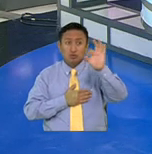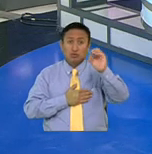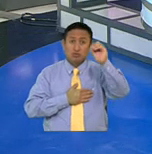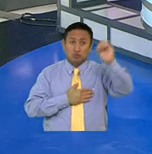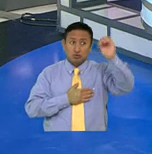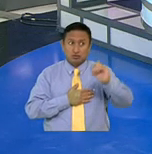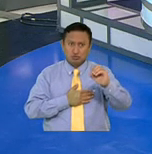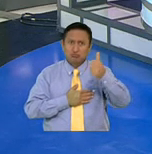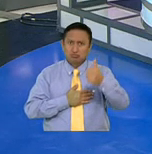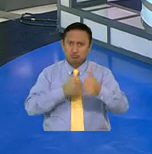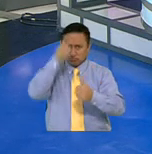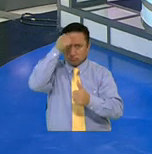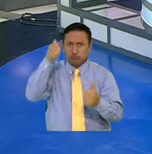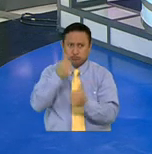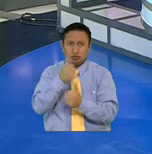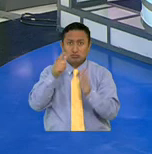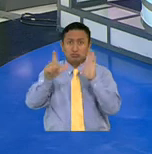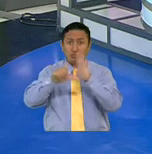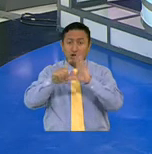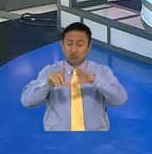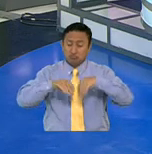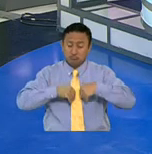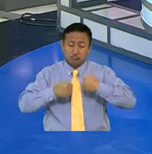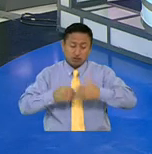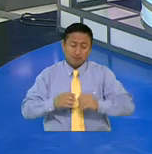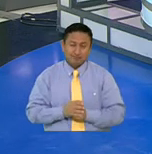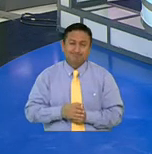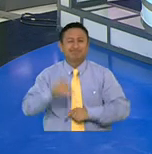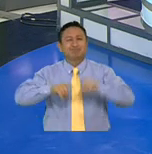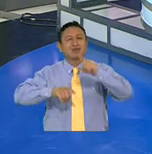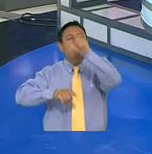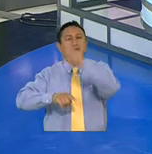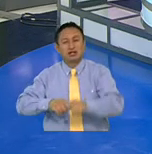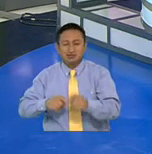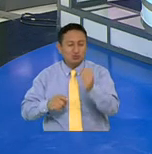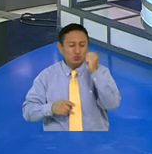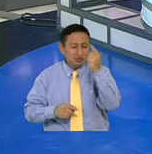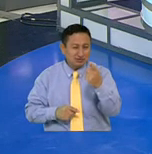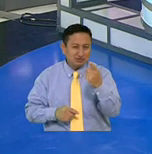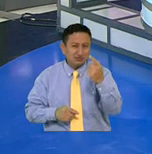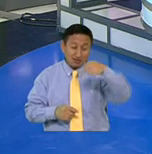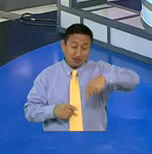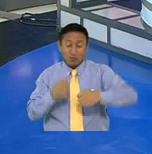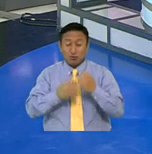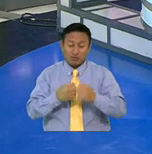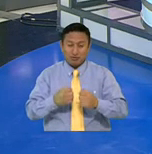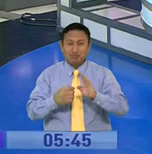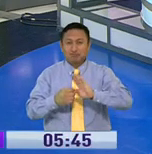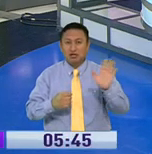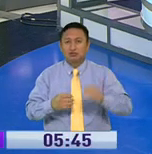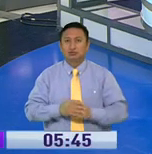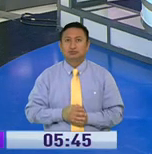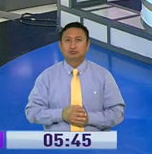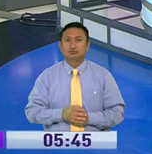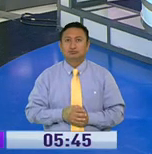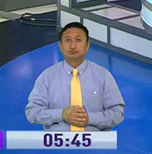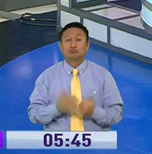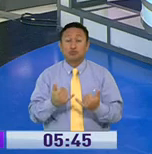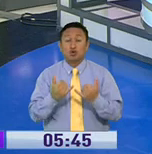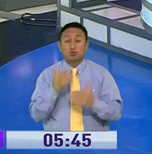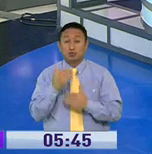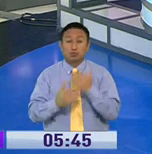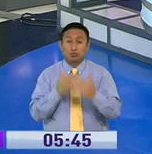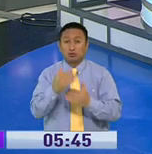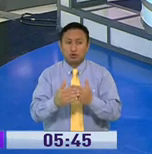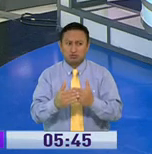más o menos 90-95% acatado. Todavía hay gente que no entiende la magnitud de esta pandemia. Lo importante es las medidas que se han ido tomando,